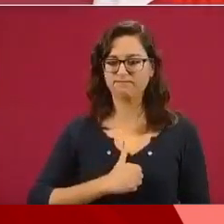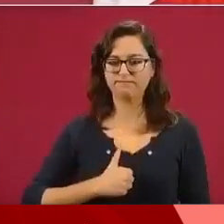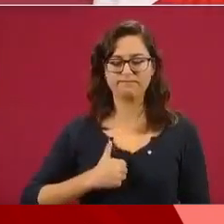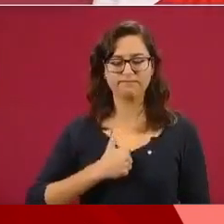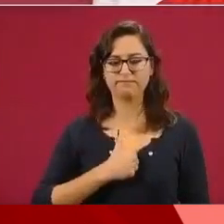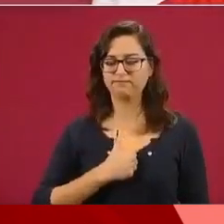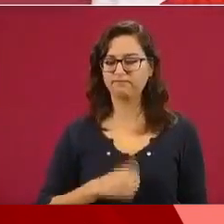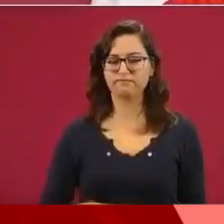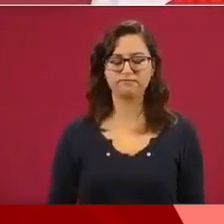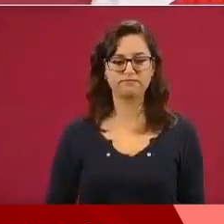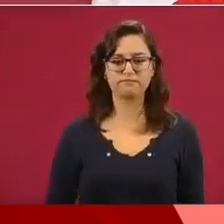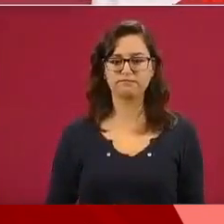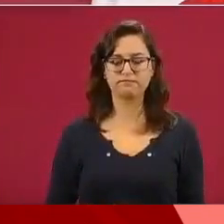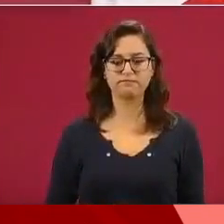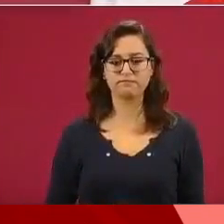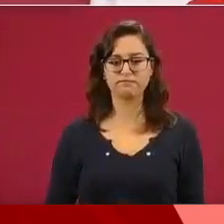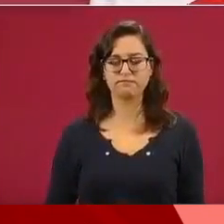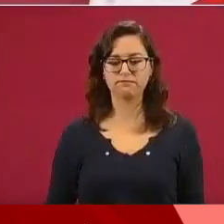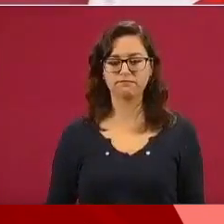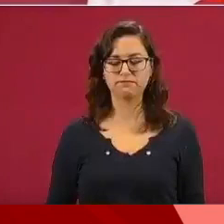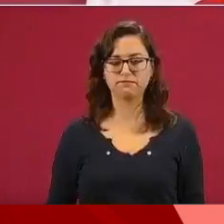el qué um